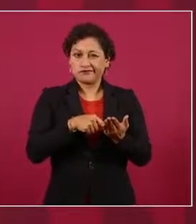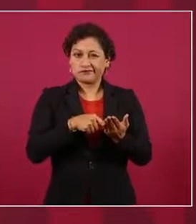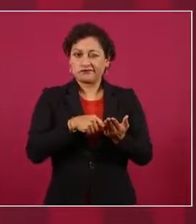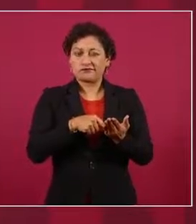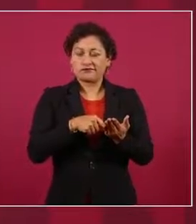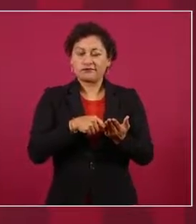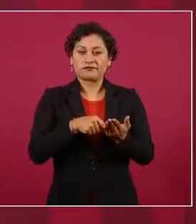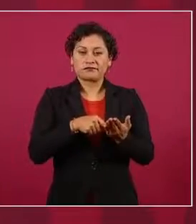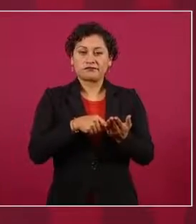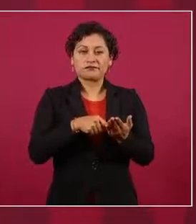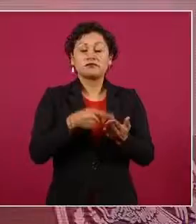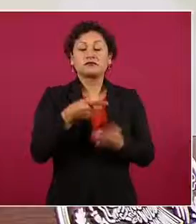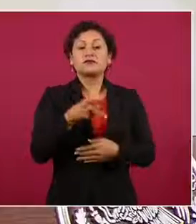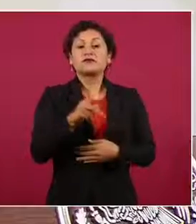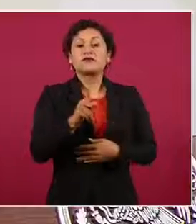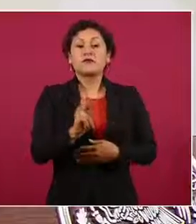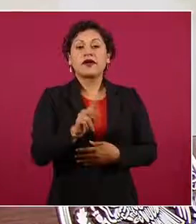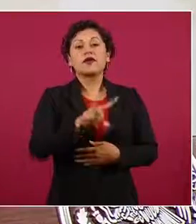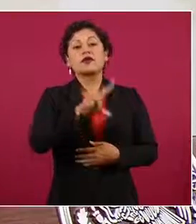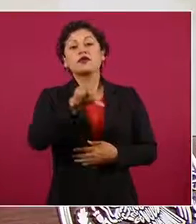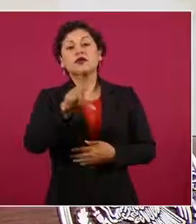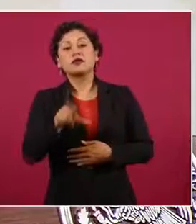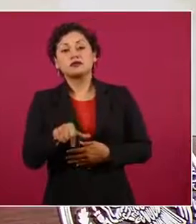pues todo está aclarado